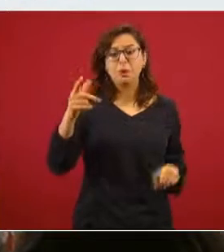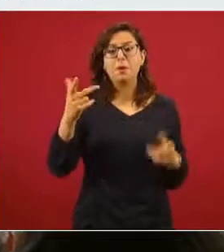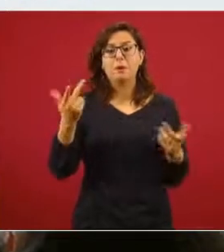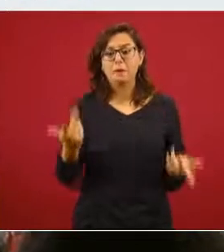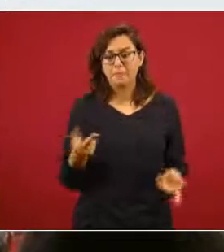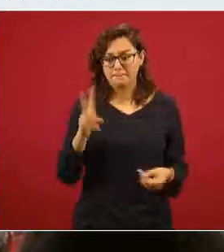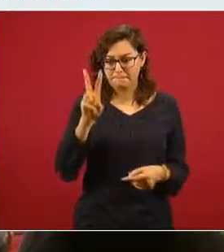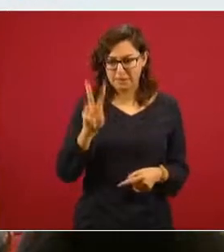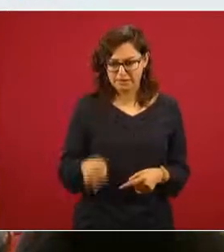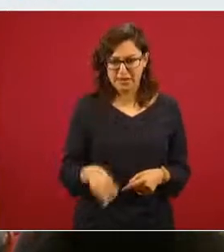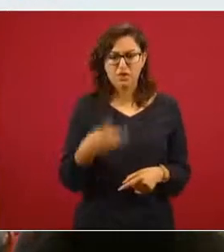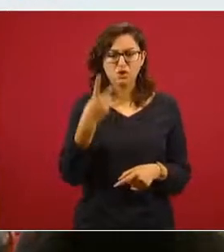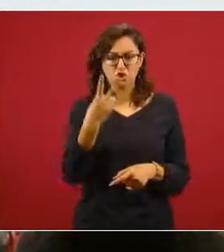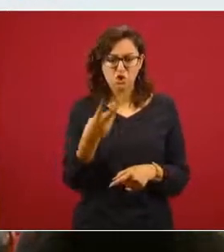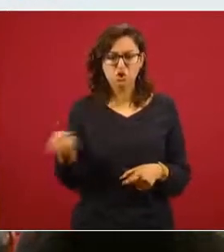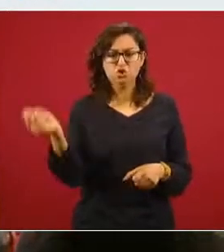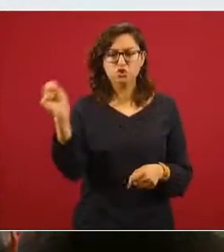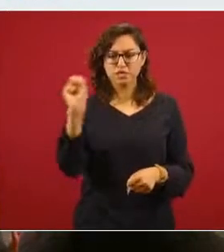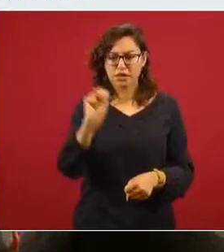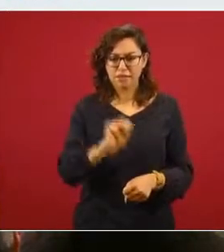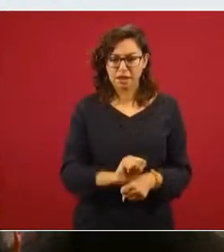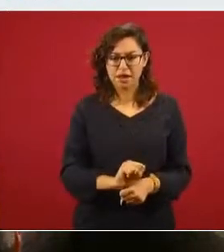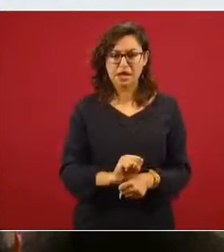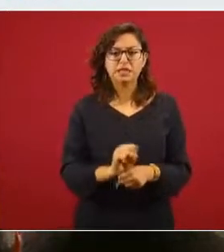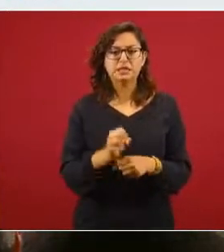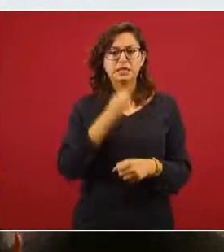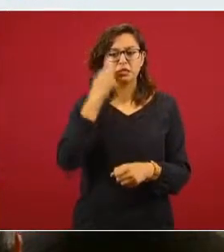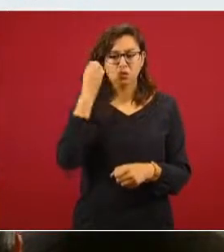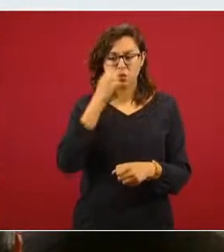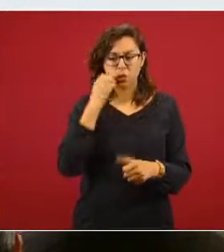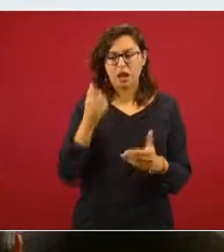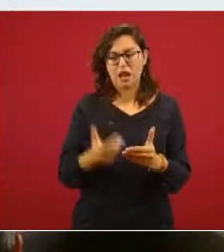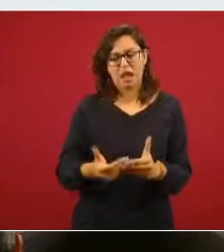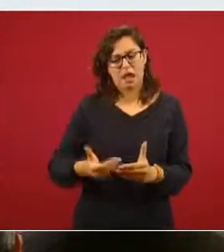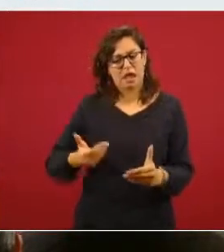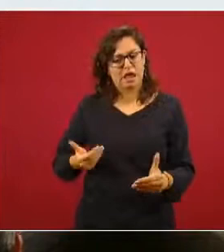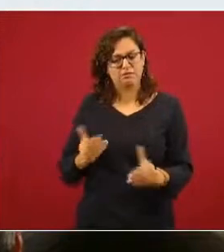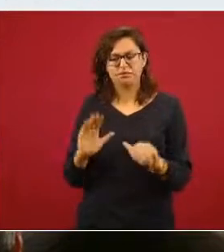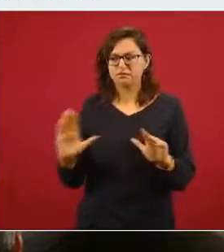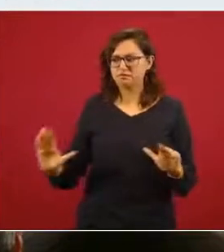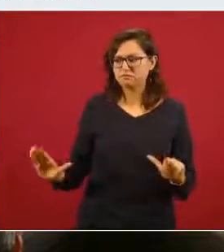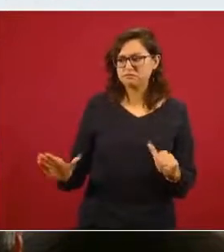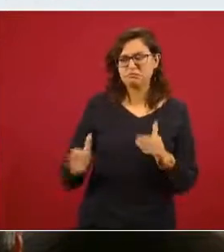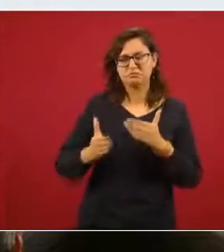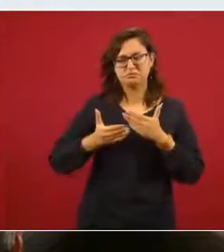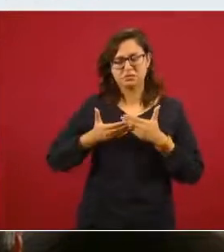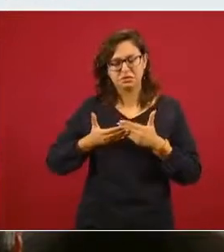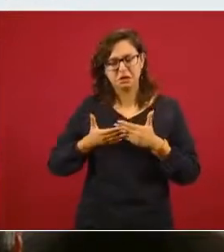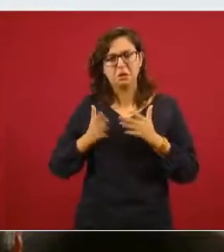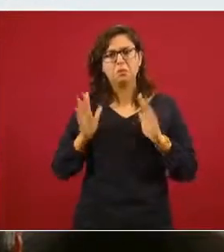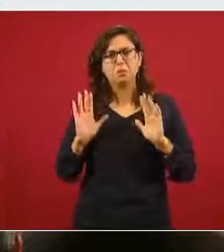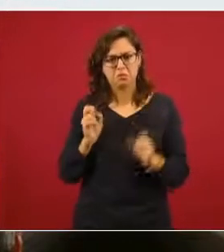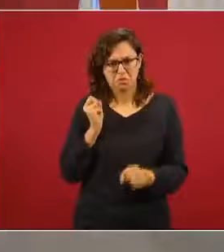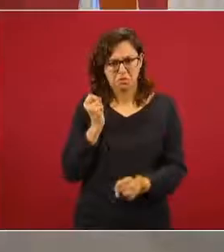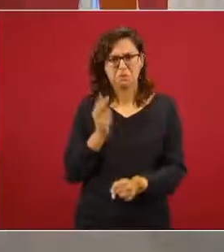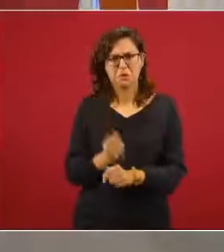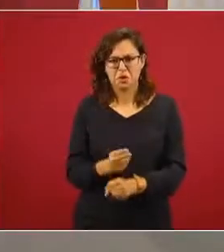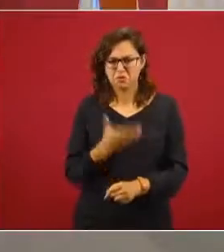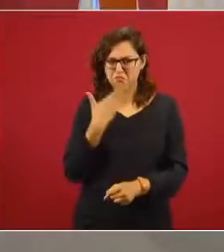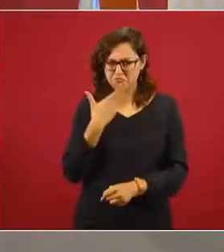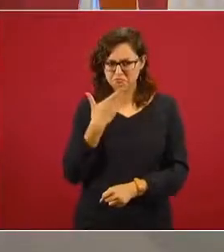anticipó 2 semanas a el cierre del sistema educativo y el cierre de otros espacios públicos. Habíamos comentado en su